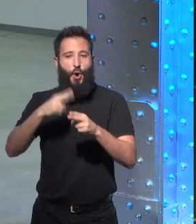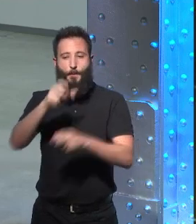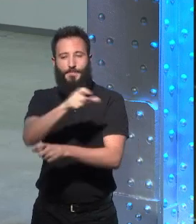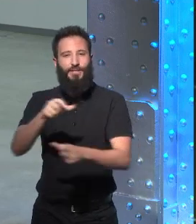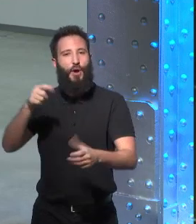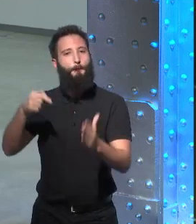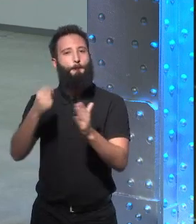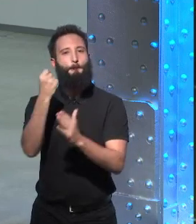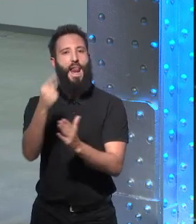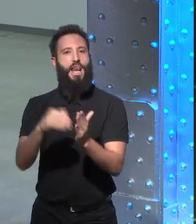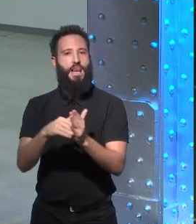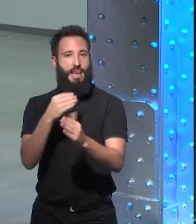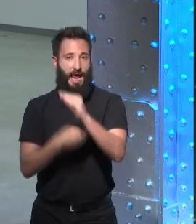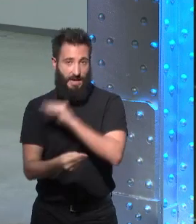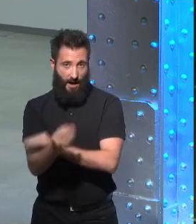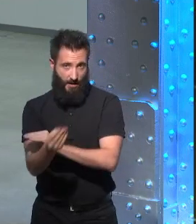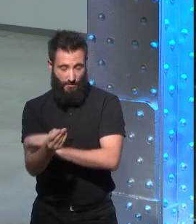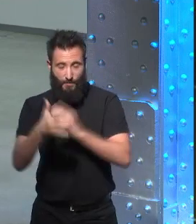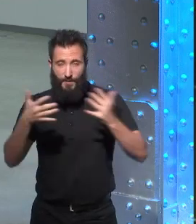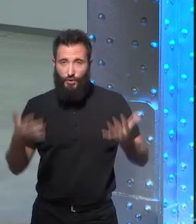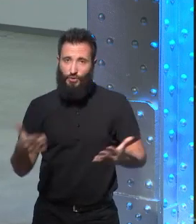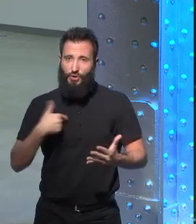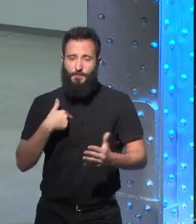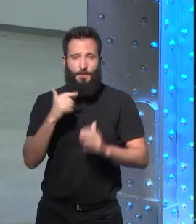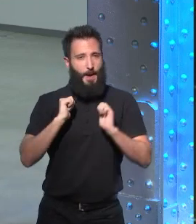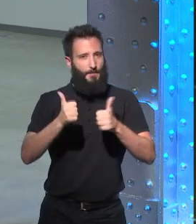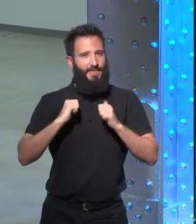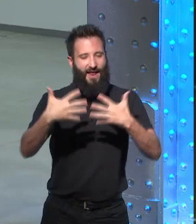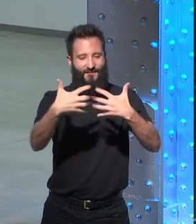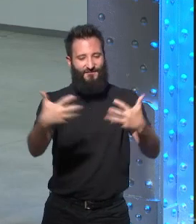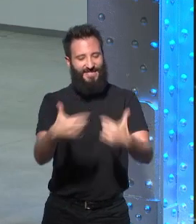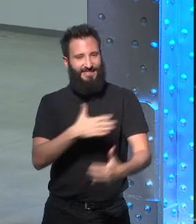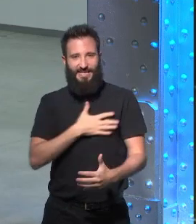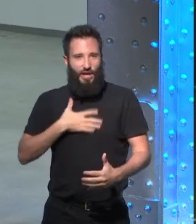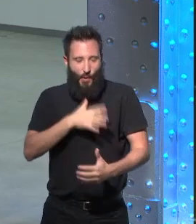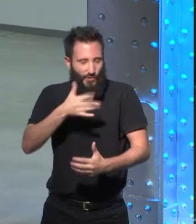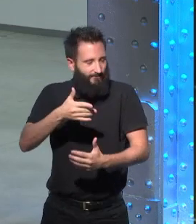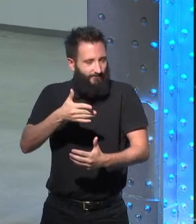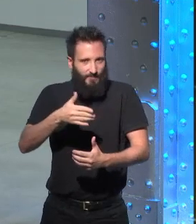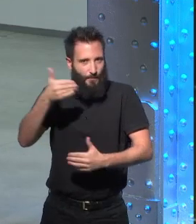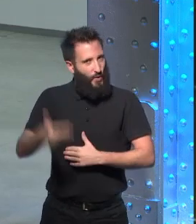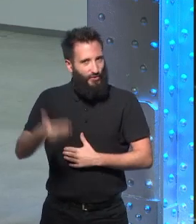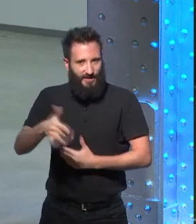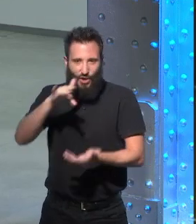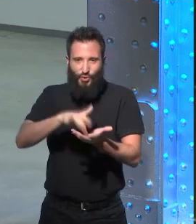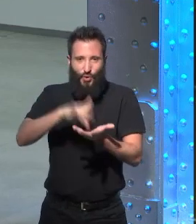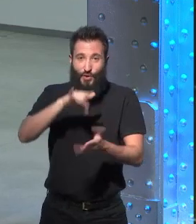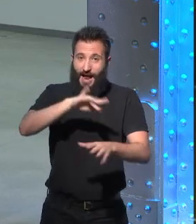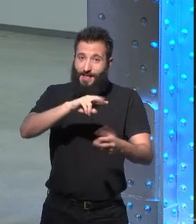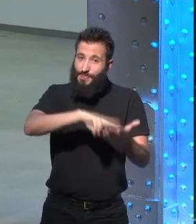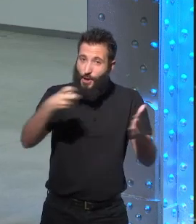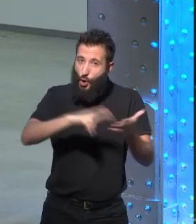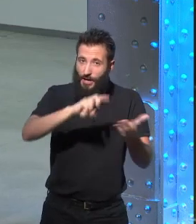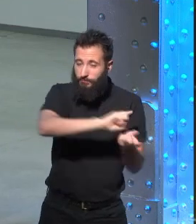¿no? Entonces, yo me gustaría empezar con esta frase, porque yo creo que es muy importante, ¿no? Que todo ese cambio tecnológico que